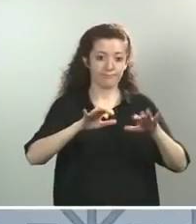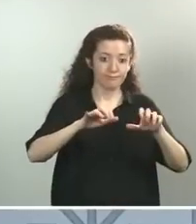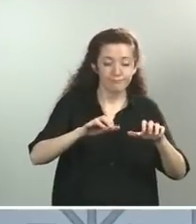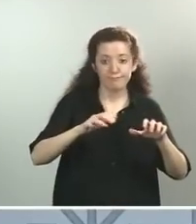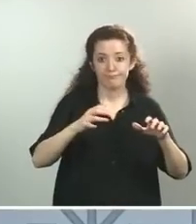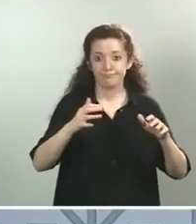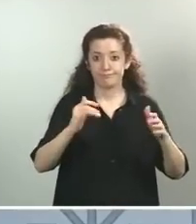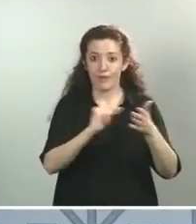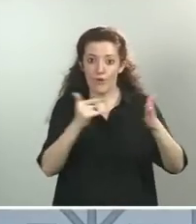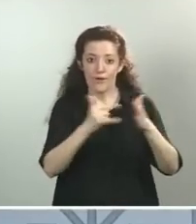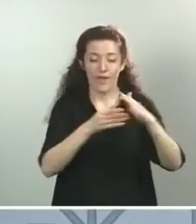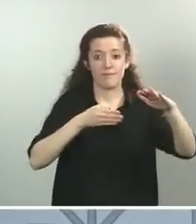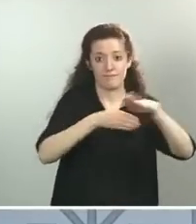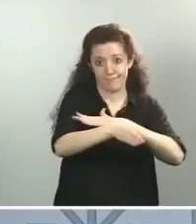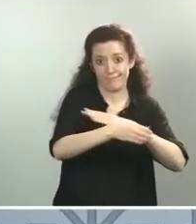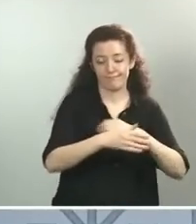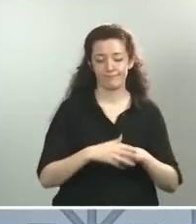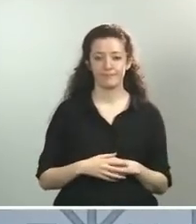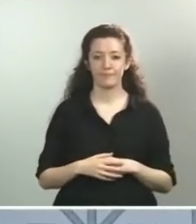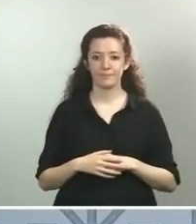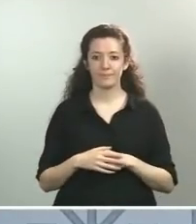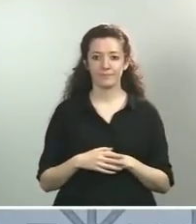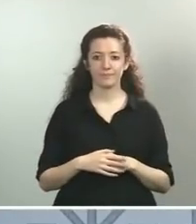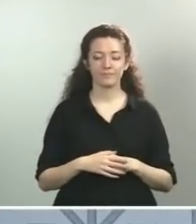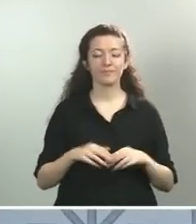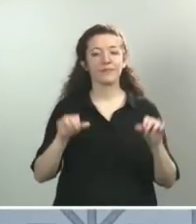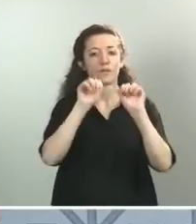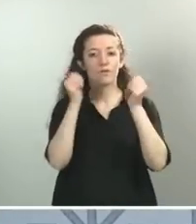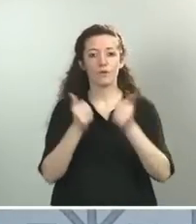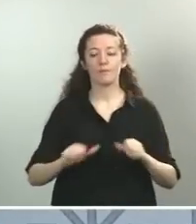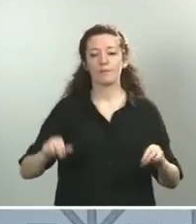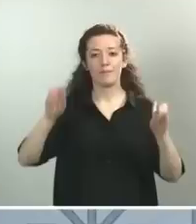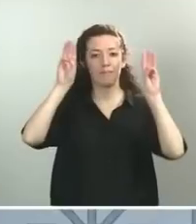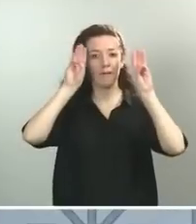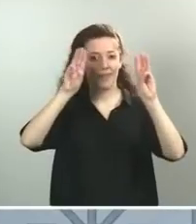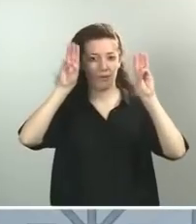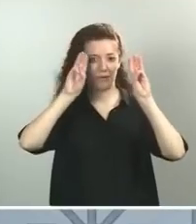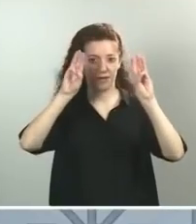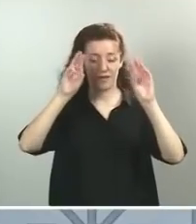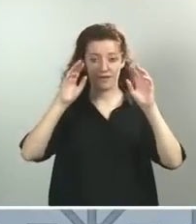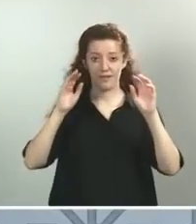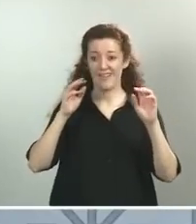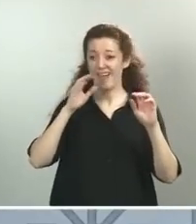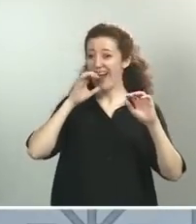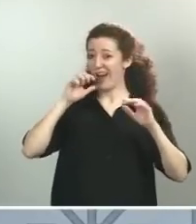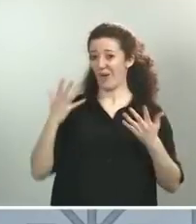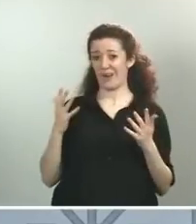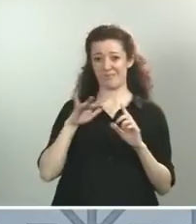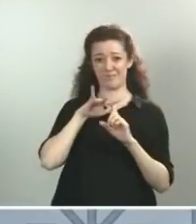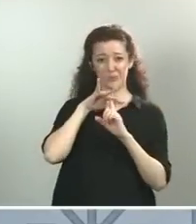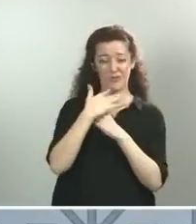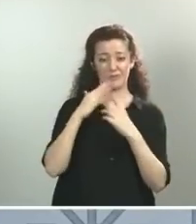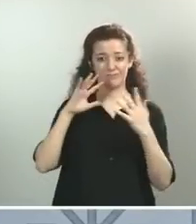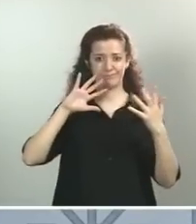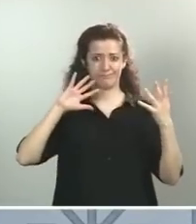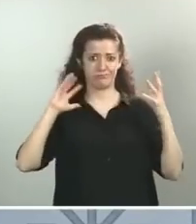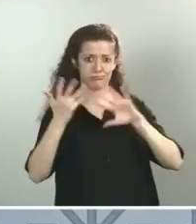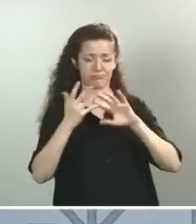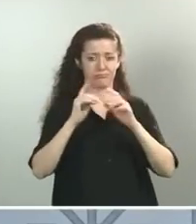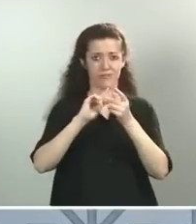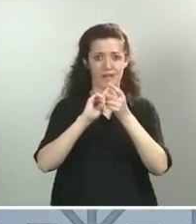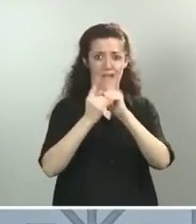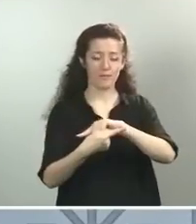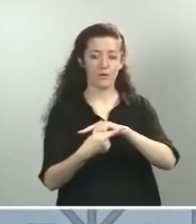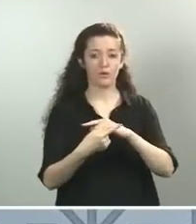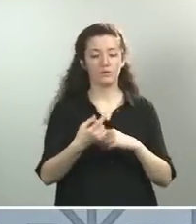que as formas de transición que hemos tenido aceleradas permitan que os estudiantes sepan o que poden facer, o que deben facer.